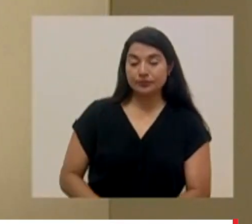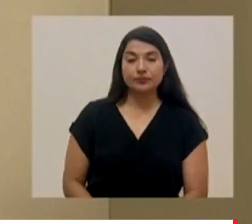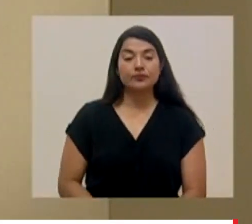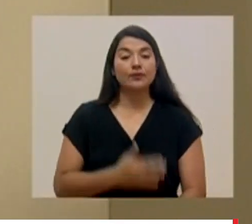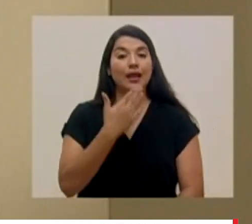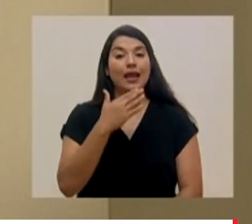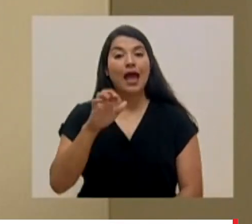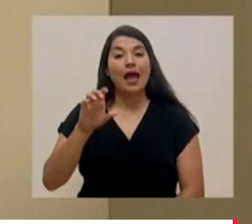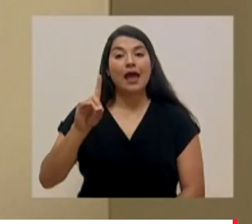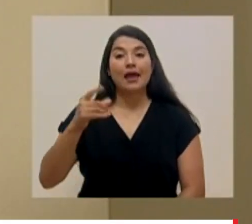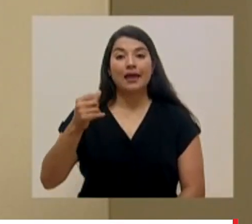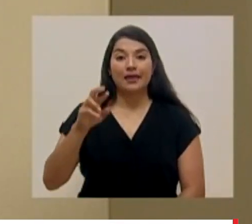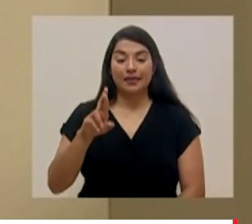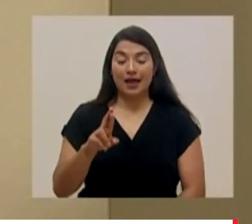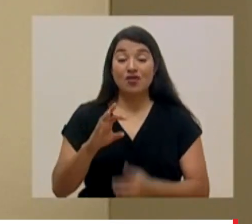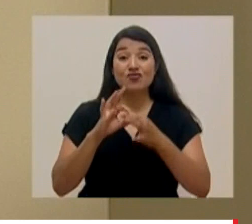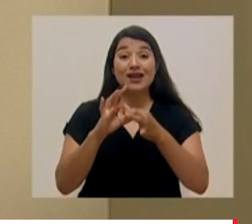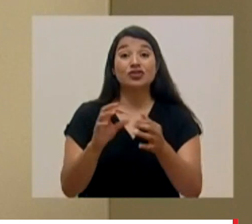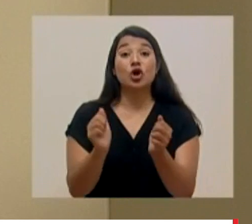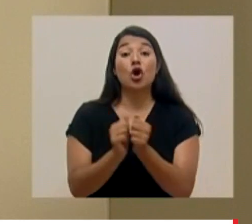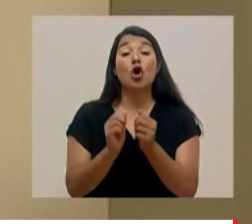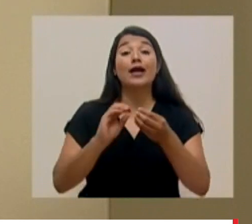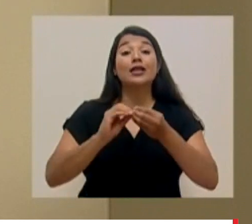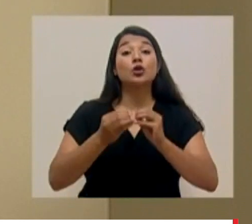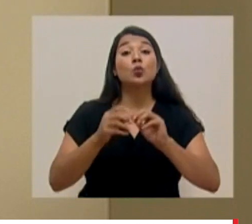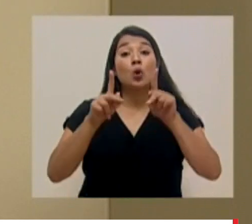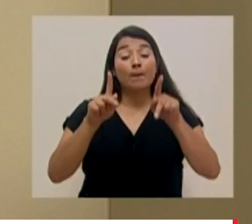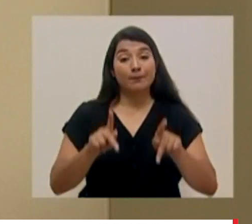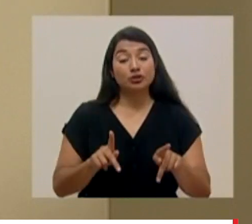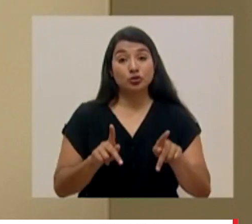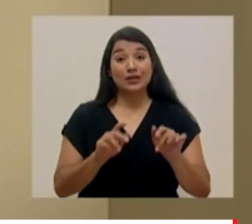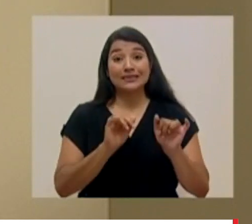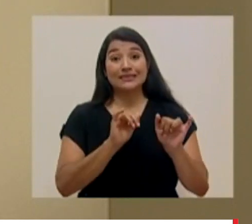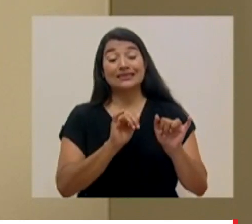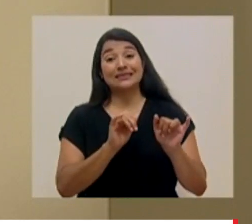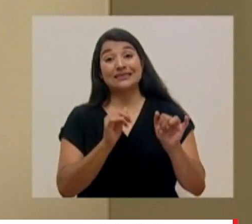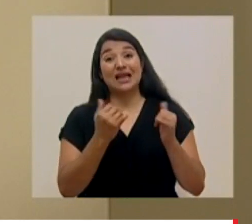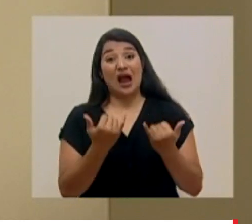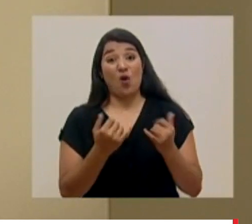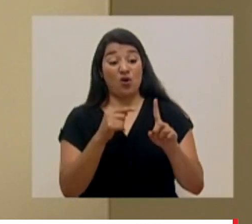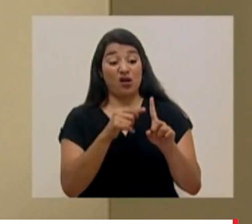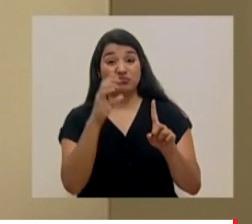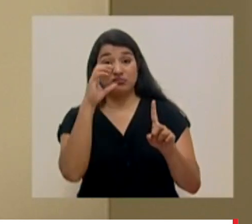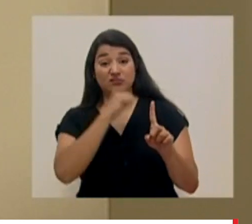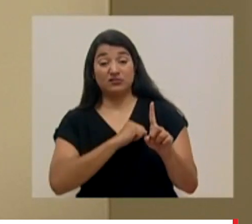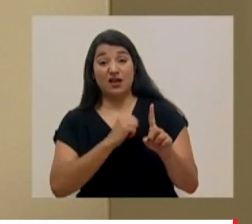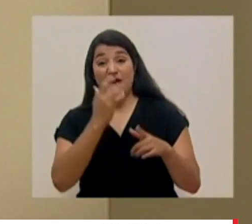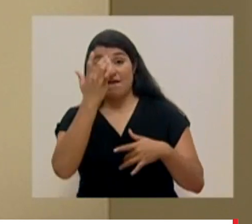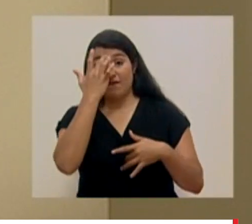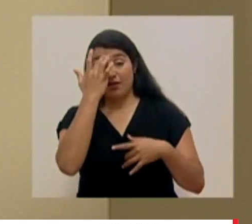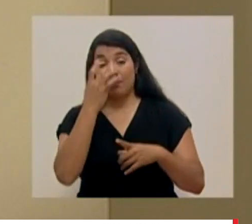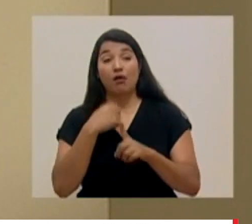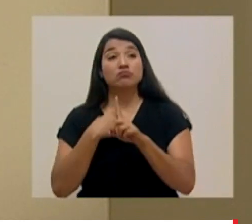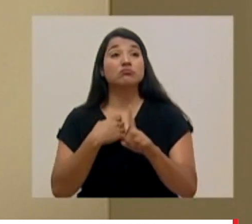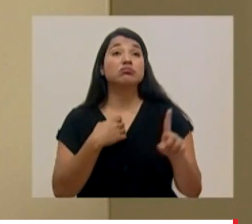don Edgar. Con respecto a la cantidad de personas que están infectando y que no han sido detectadas, eso